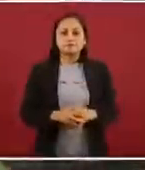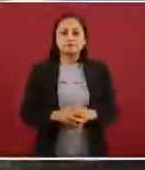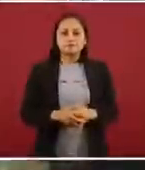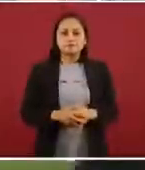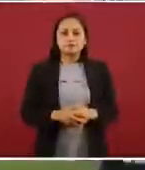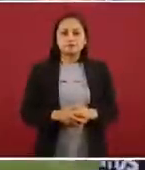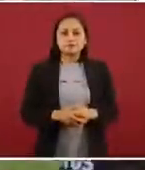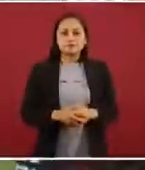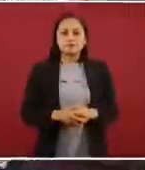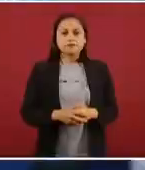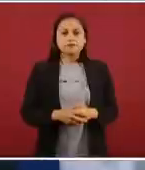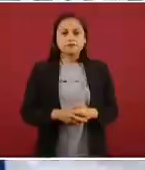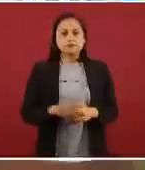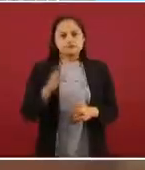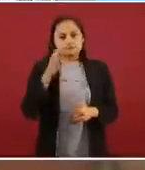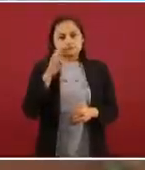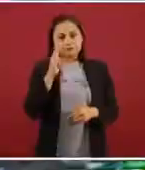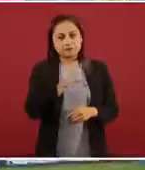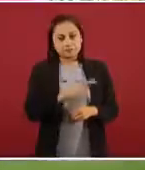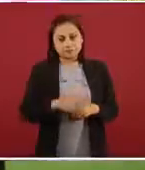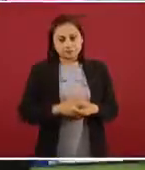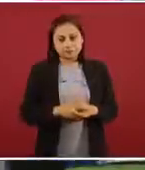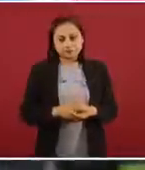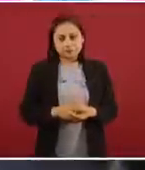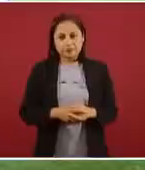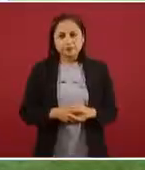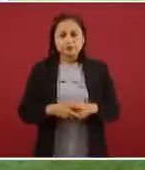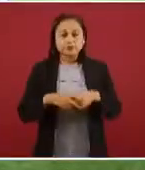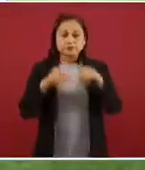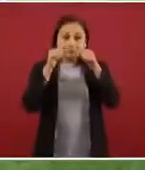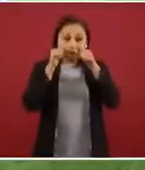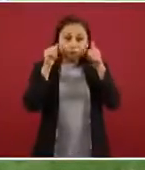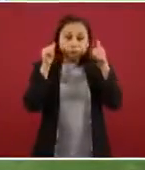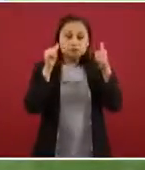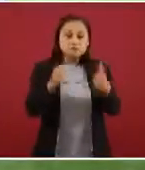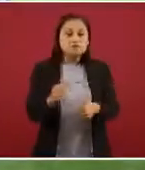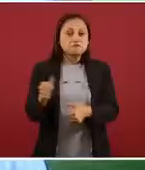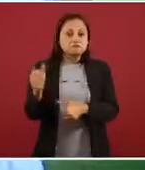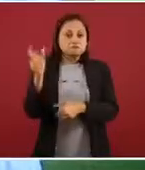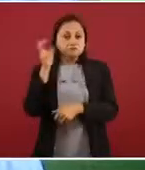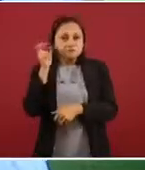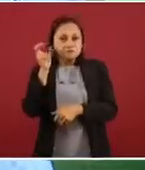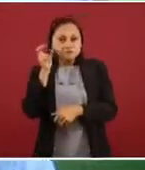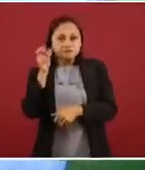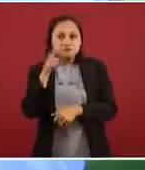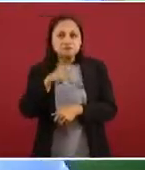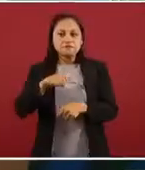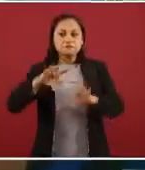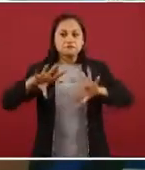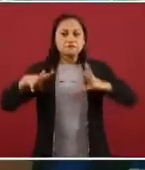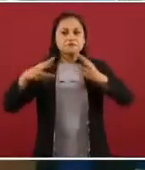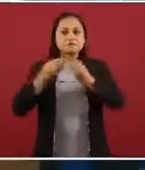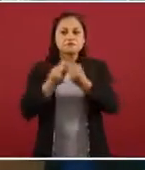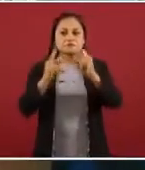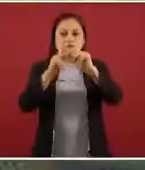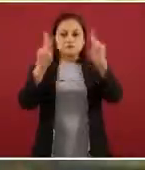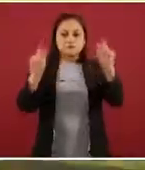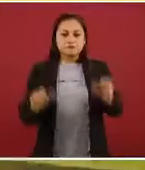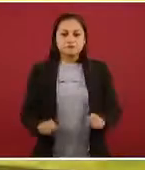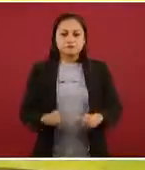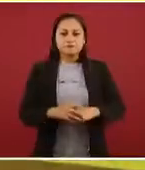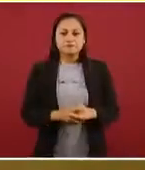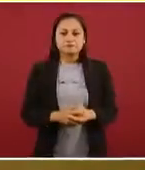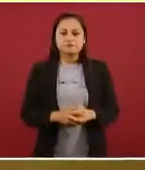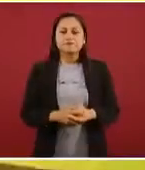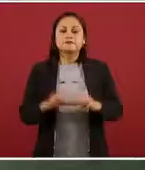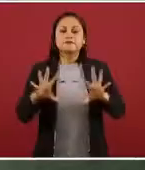Vamos con el mensaje. Dialoguemos, escuchemos, cuidémonos todos, juntos por la paz. Juntos por la paz. Juntos